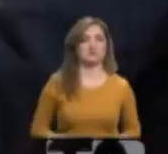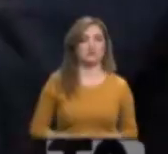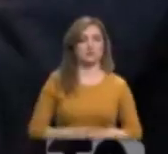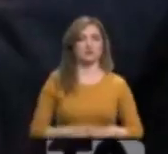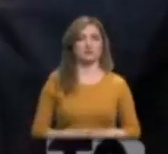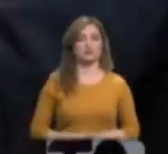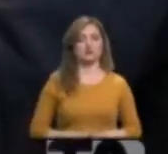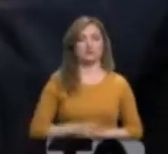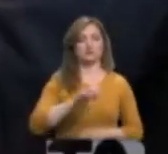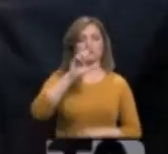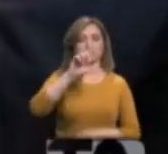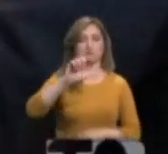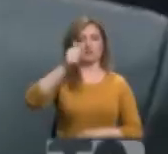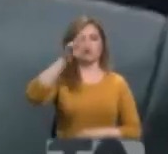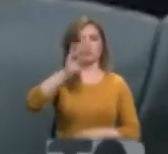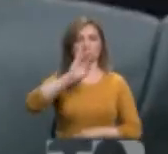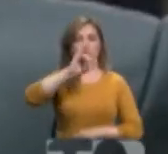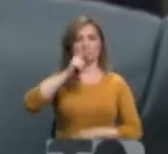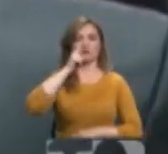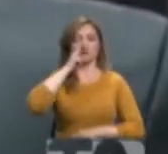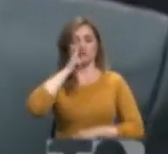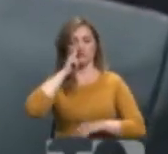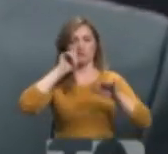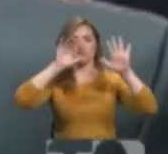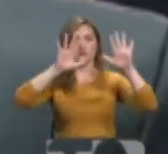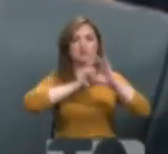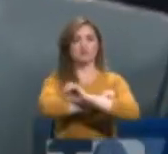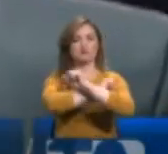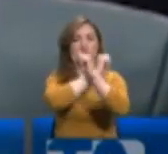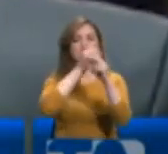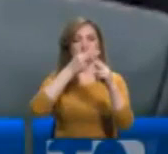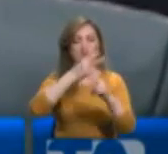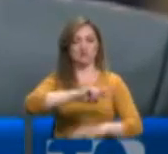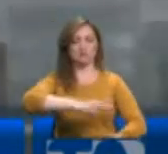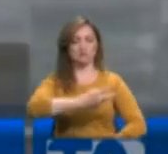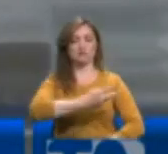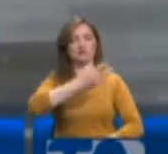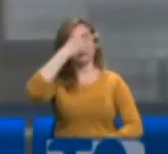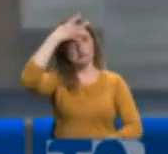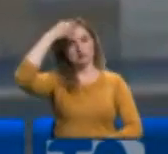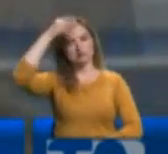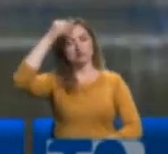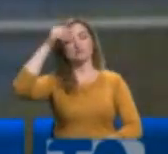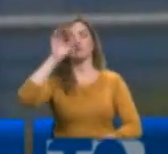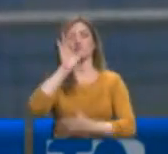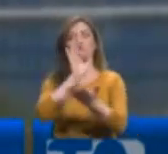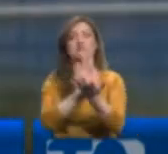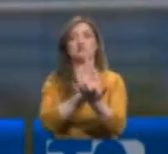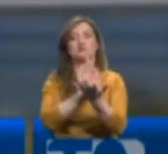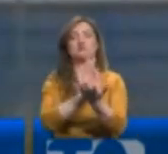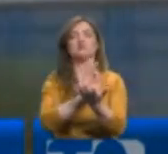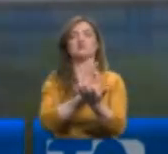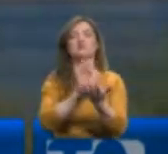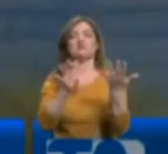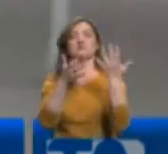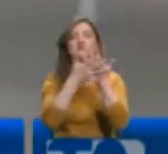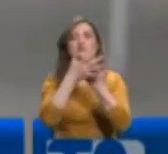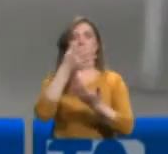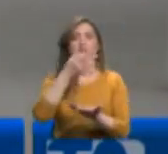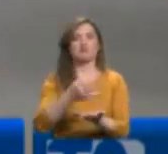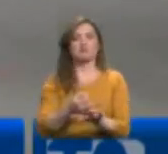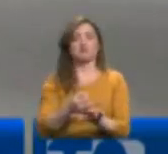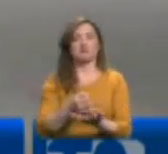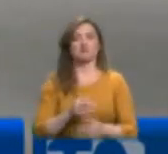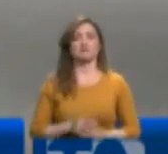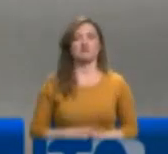Será el lunes 17 de junio a las 10 horas que el ex vicepresidente Jorge Glass rendirá su versión en el Centro de Rehabilitación de Cotopaxi